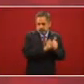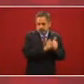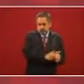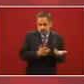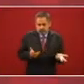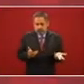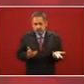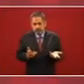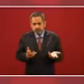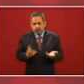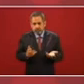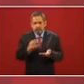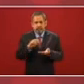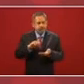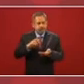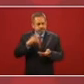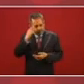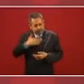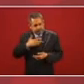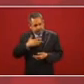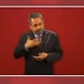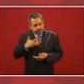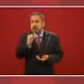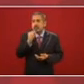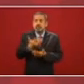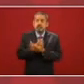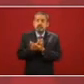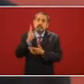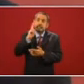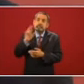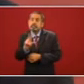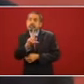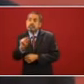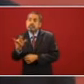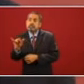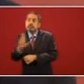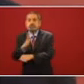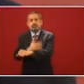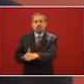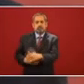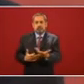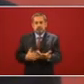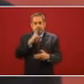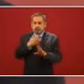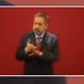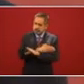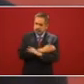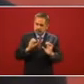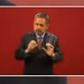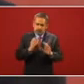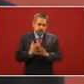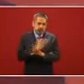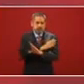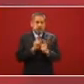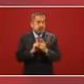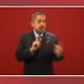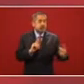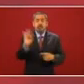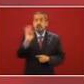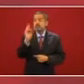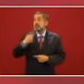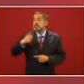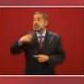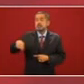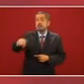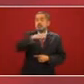temporada de influenza, pero ahorita está ya francamente en la fase final, la mayor probabilidad es que quien tenga estos